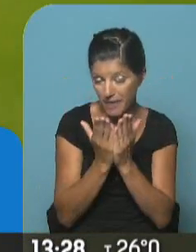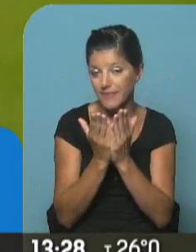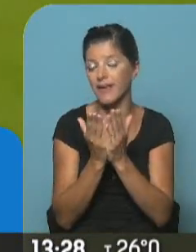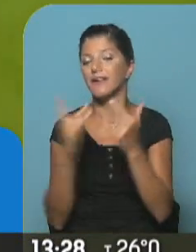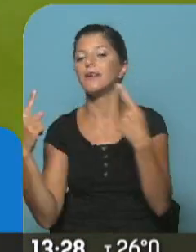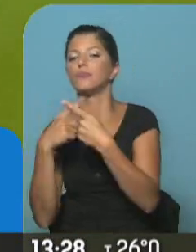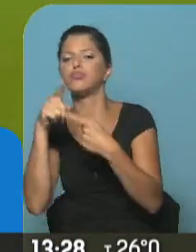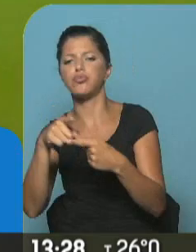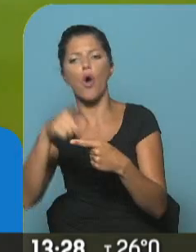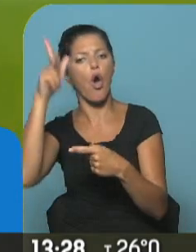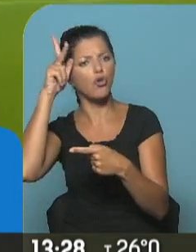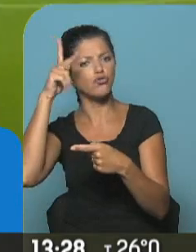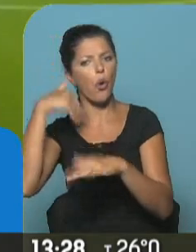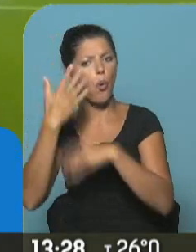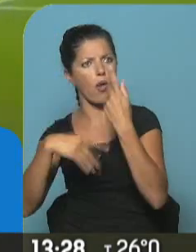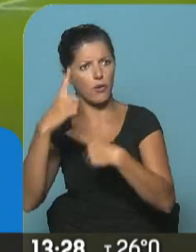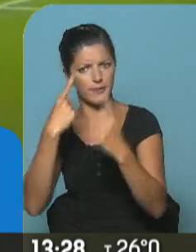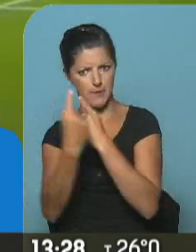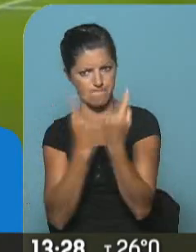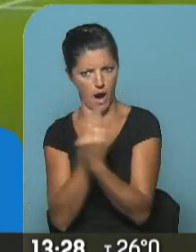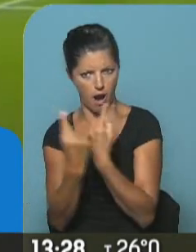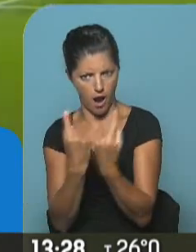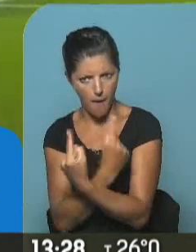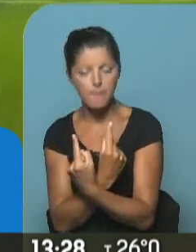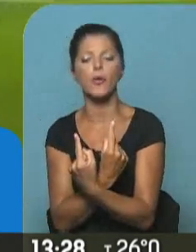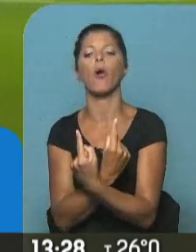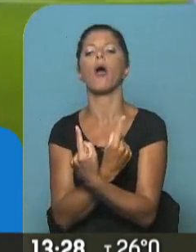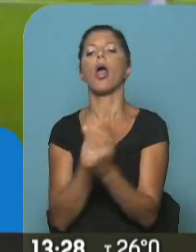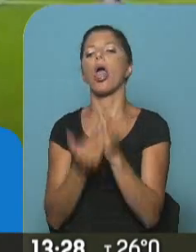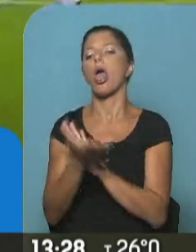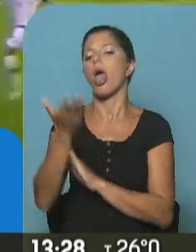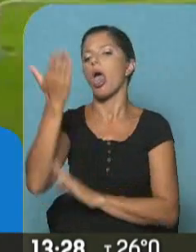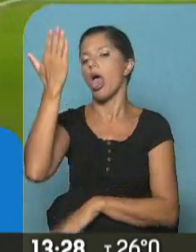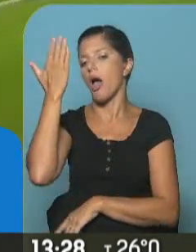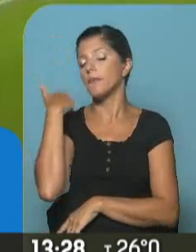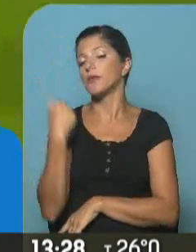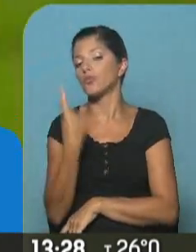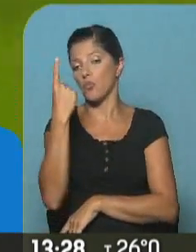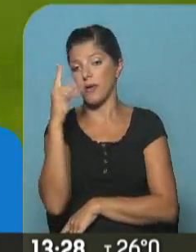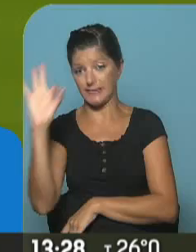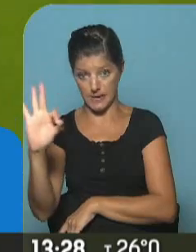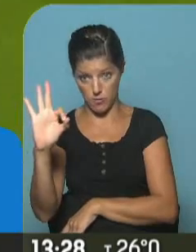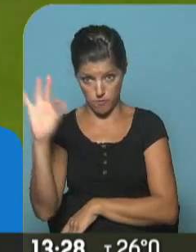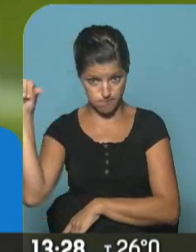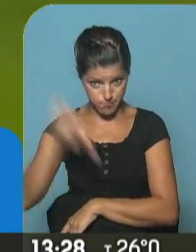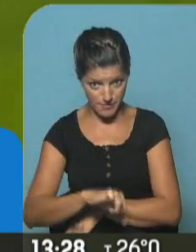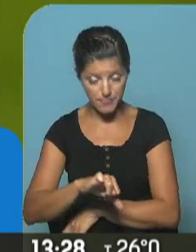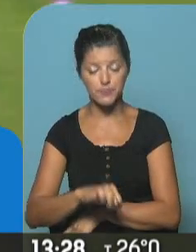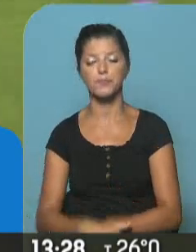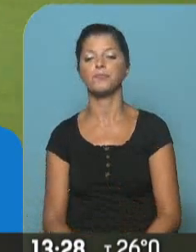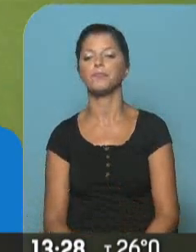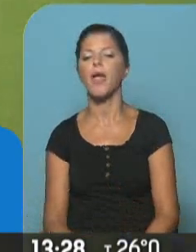8 cambios en relación al 11 inicial, que viene de perder con Huracán 1-0 por la Superliga. Ingresarán